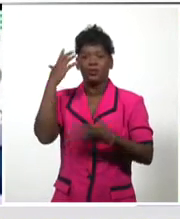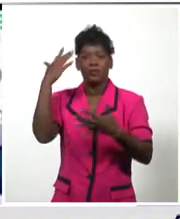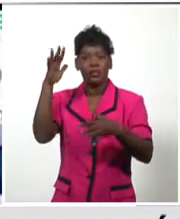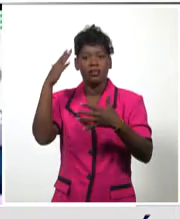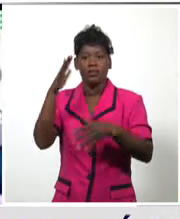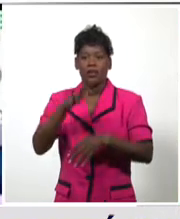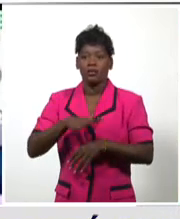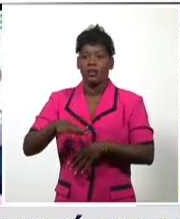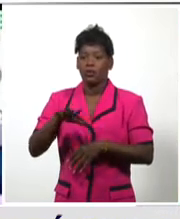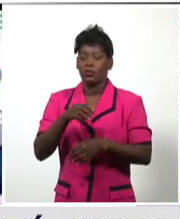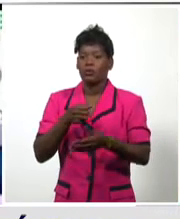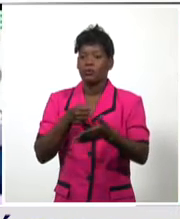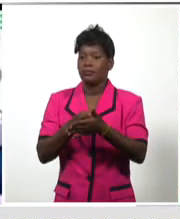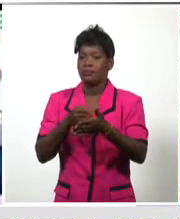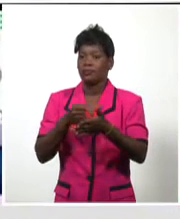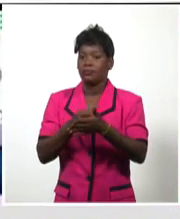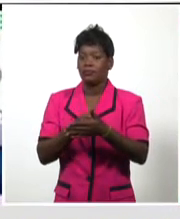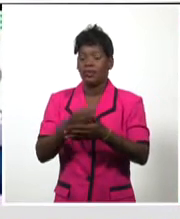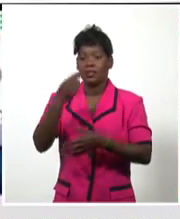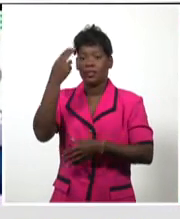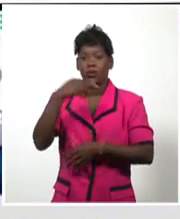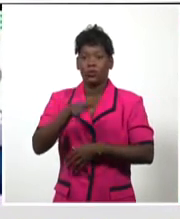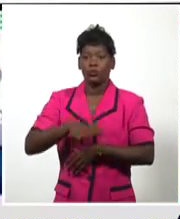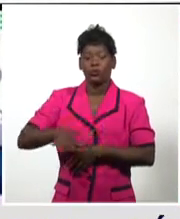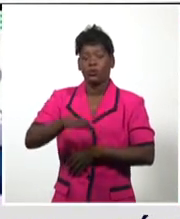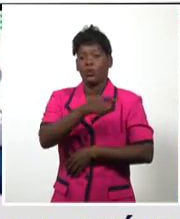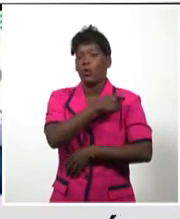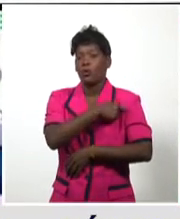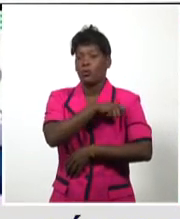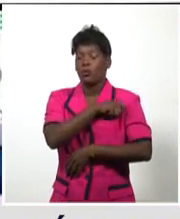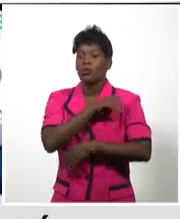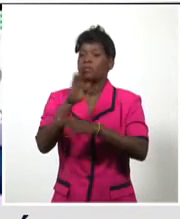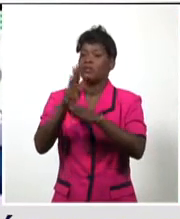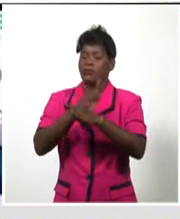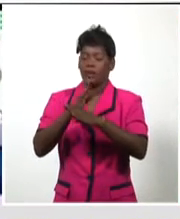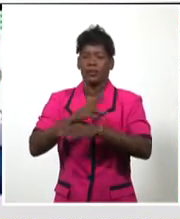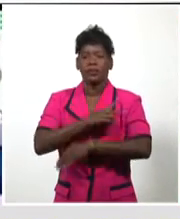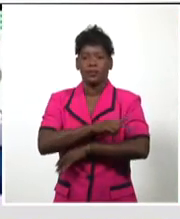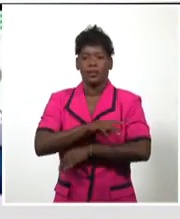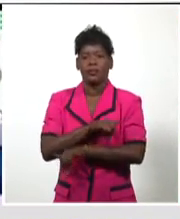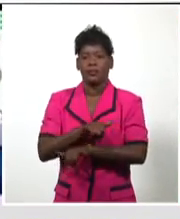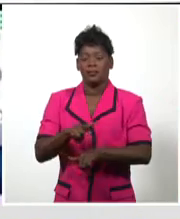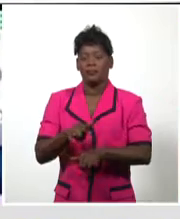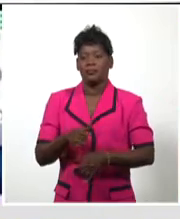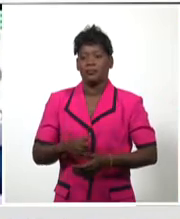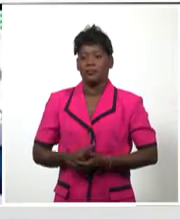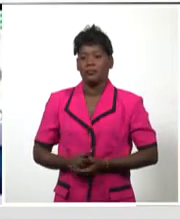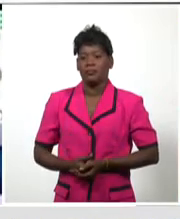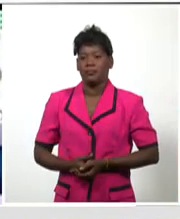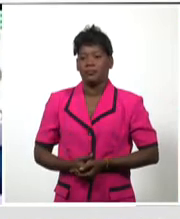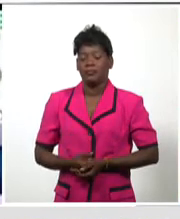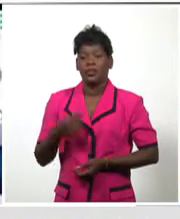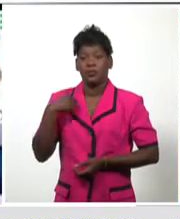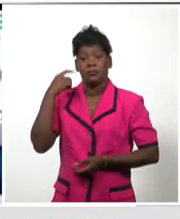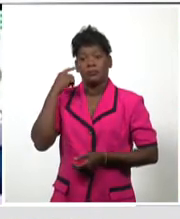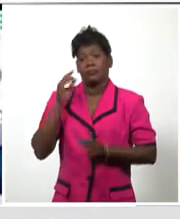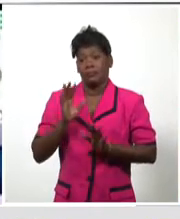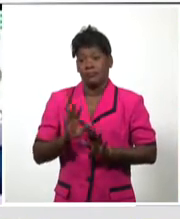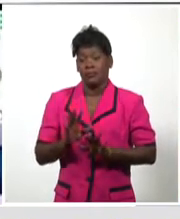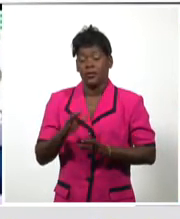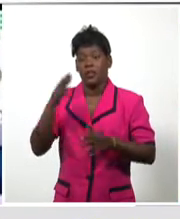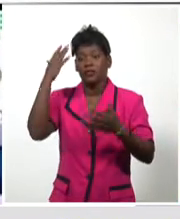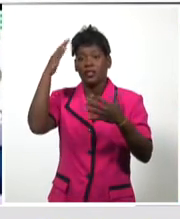la salud de nuestro pueblo y de otros muchos pueblos en el mundo. Yo pienso que en este caso se impone, por supuesto, esta felicitación